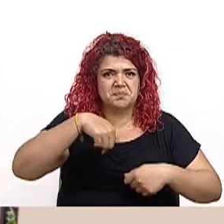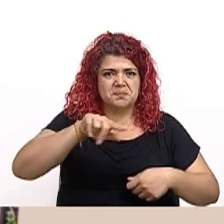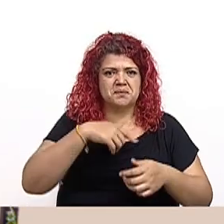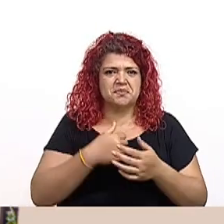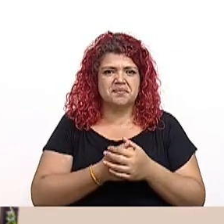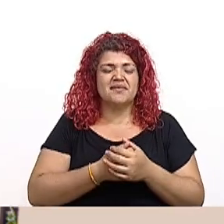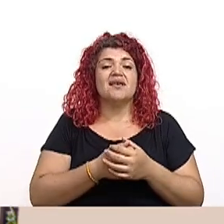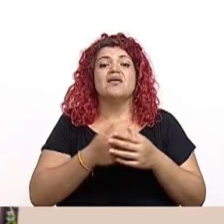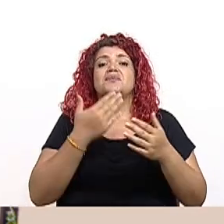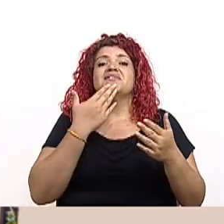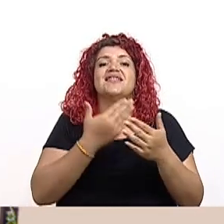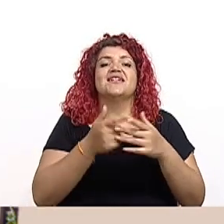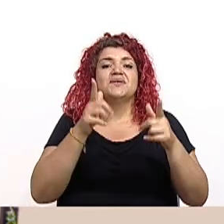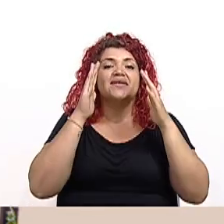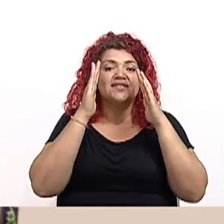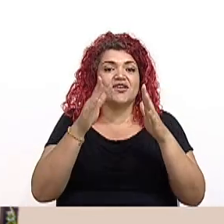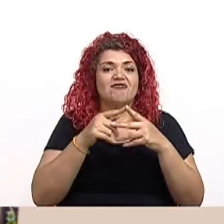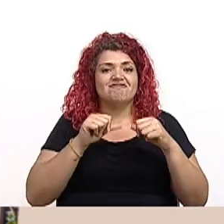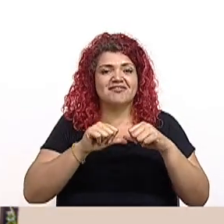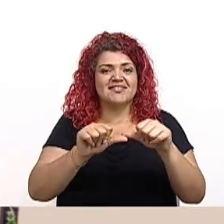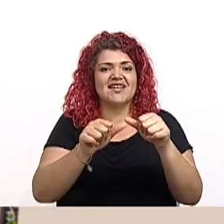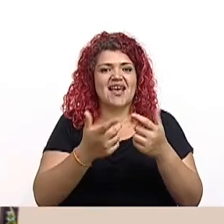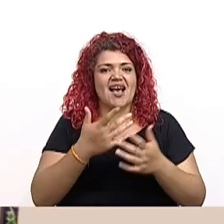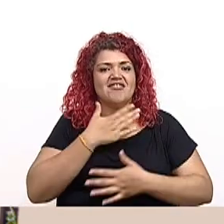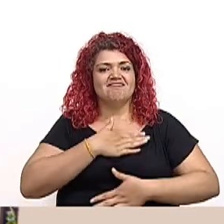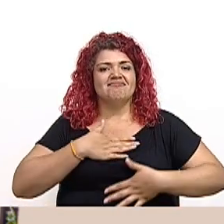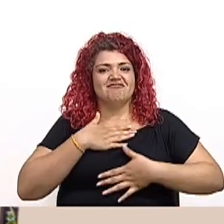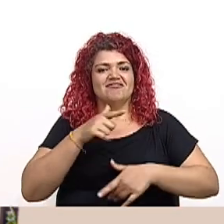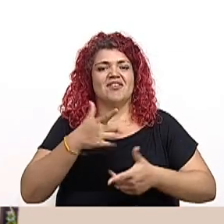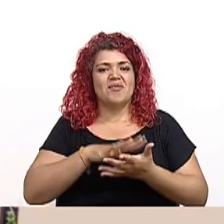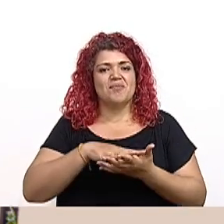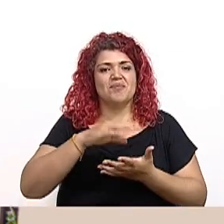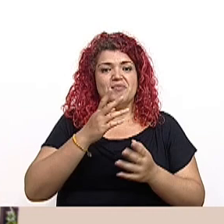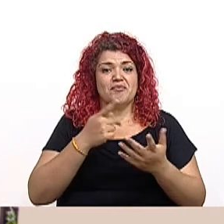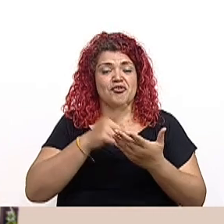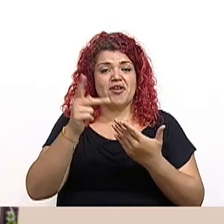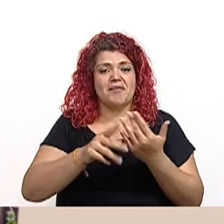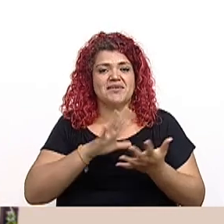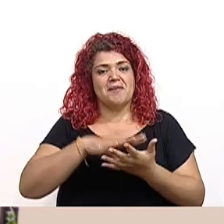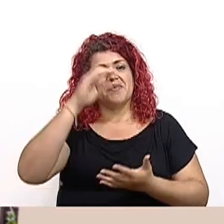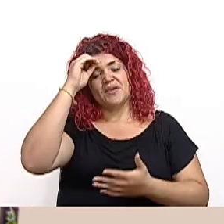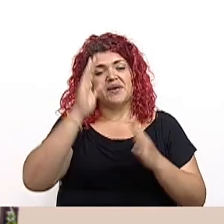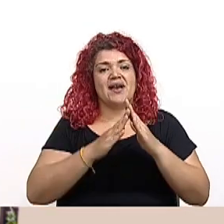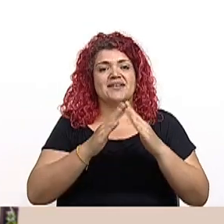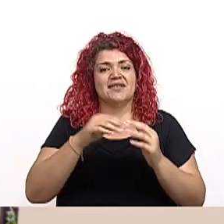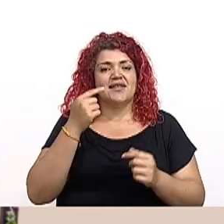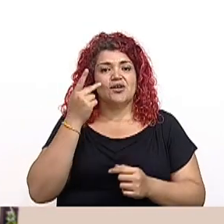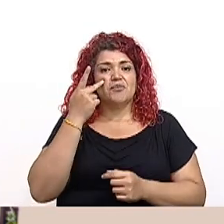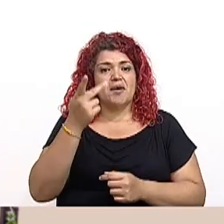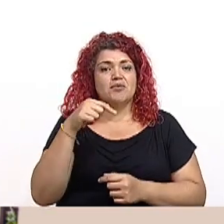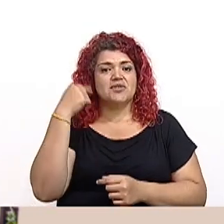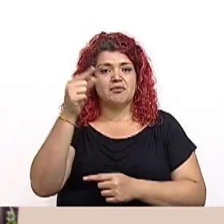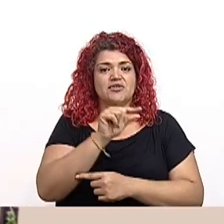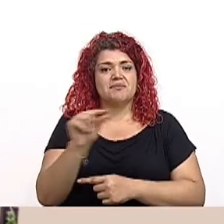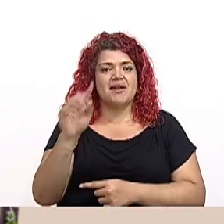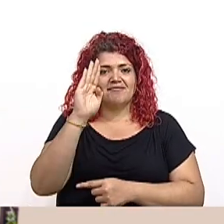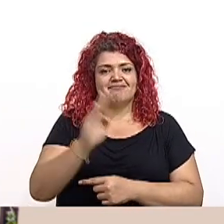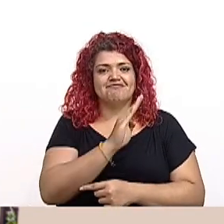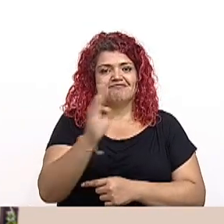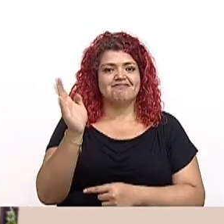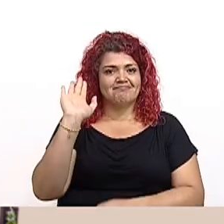Muchas gracias por su atención y sigan disfrutando de los programas de Aprendo en Casa. Nos vemos la próxima semana. Dios me los bendiga.